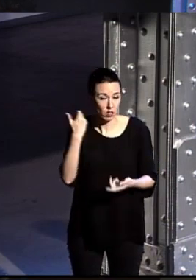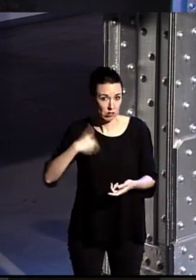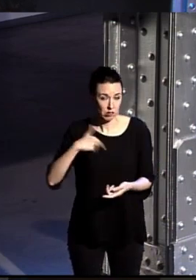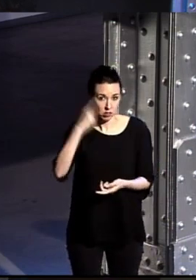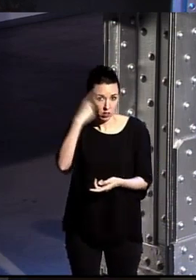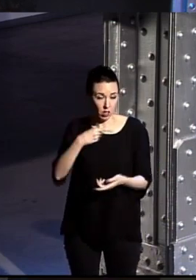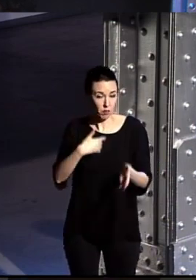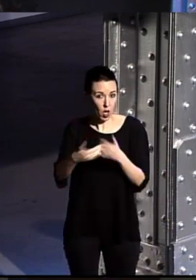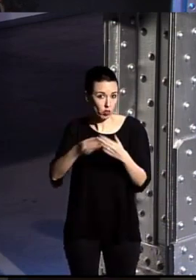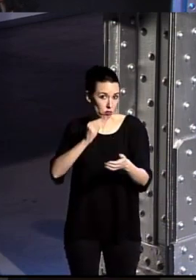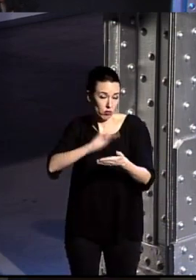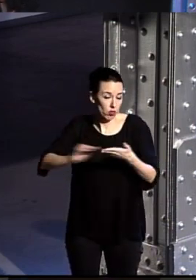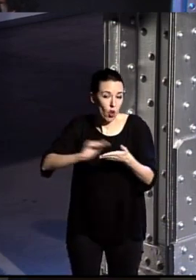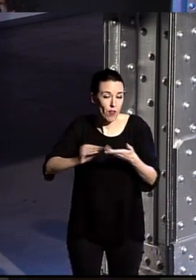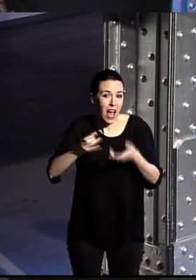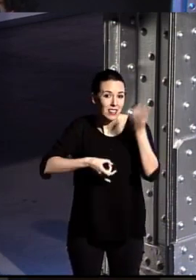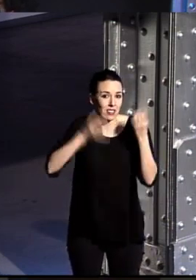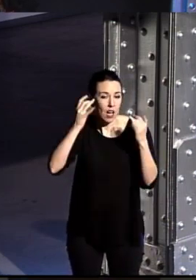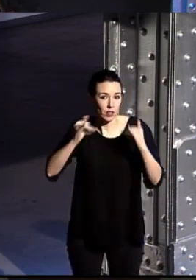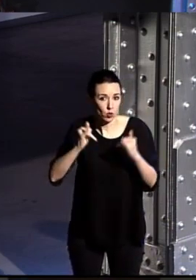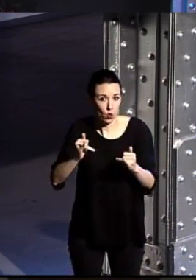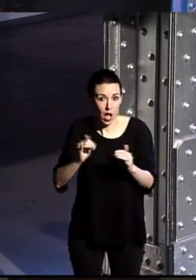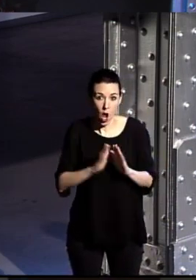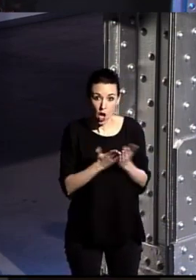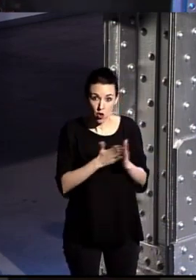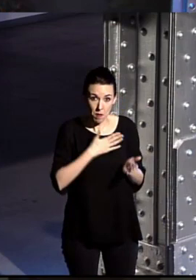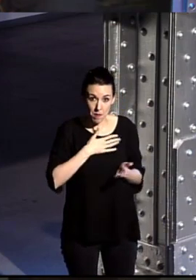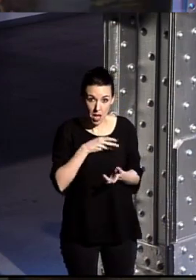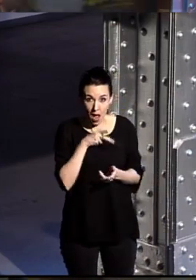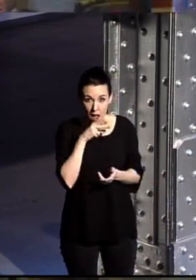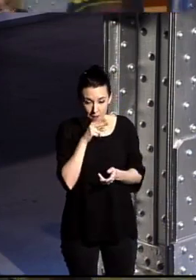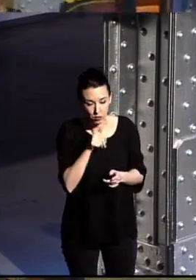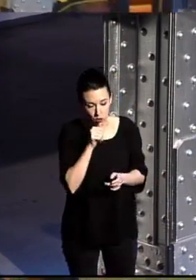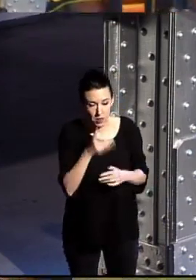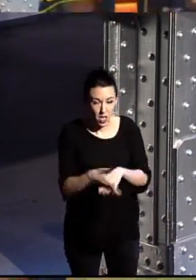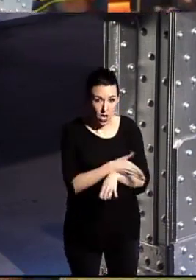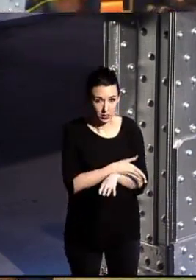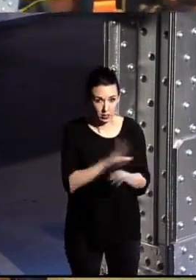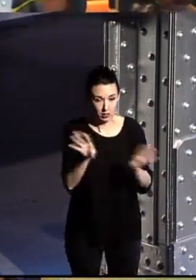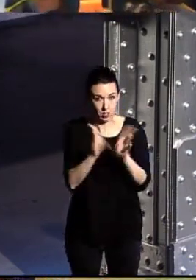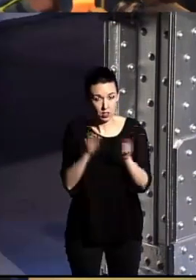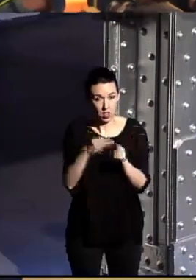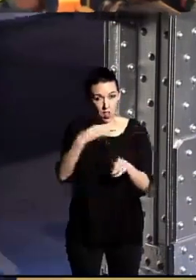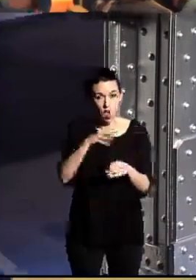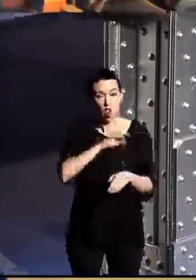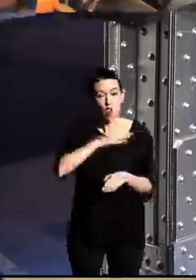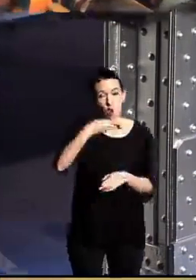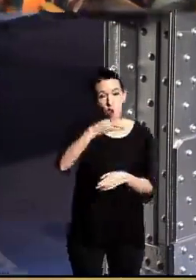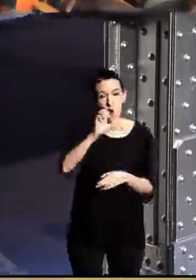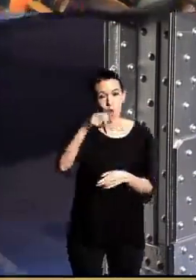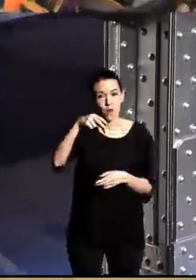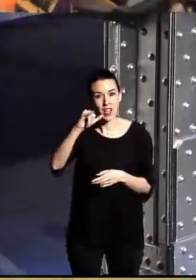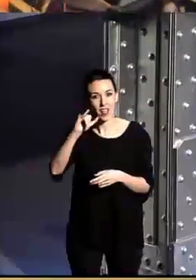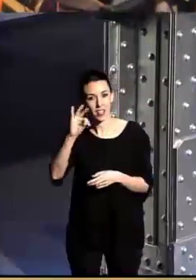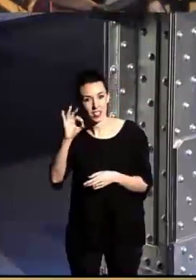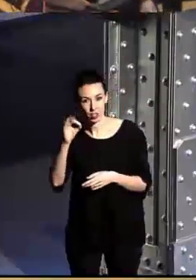de que escribiera novelas de aventuras. Y antes de hablar de mi novela, quiero hacer una precisión muy pequeñita por don Benito, que como sabéis es uno de